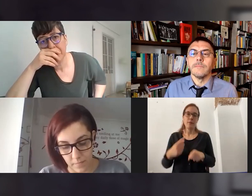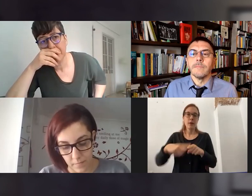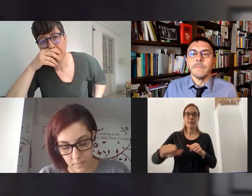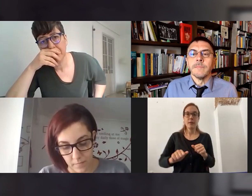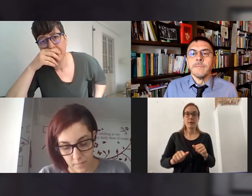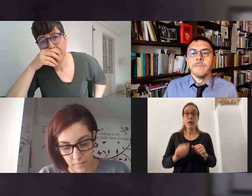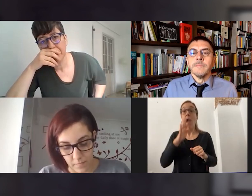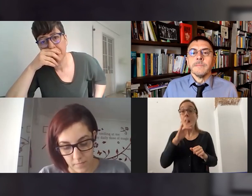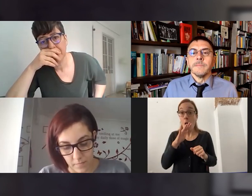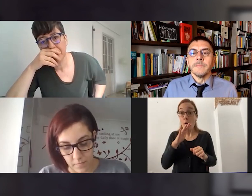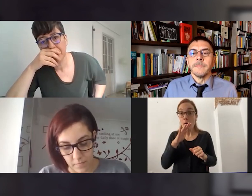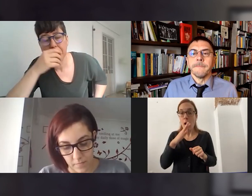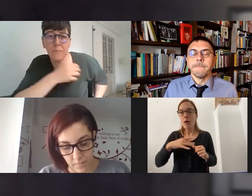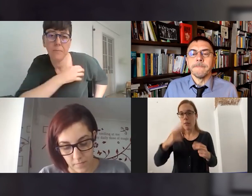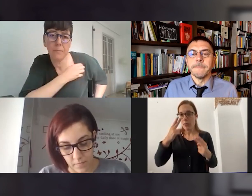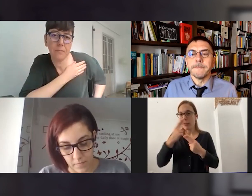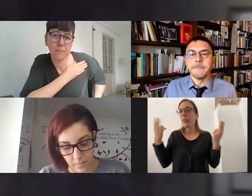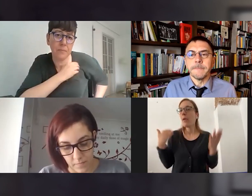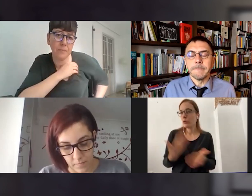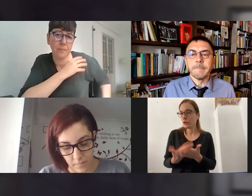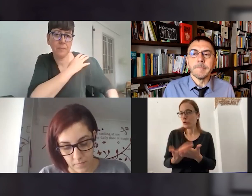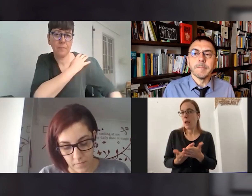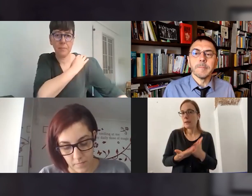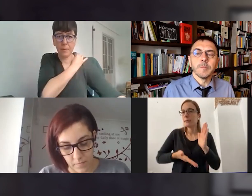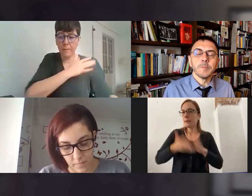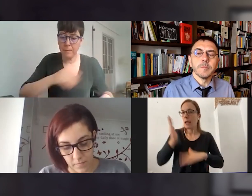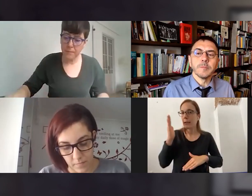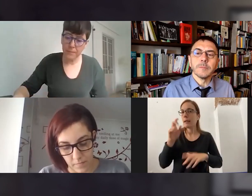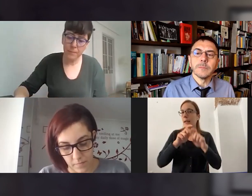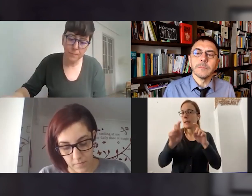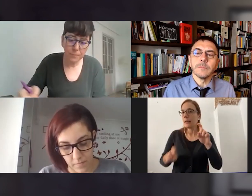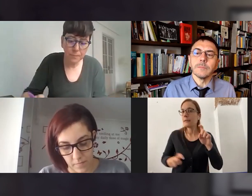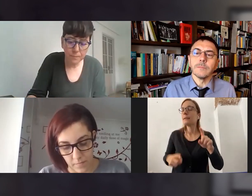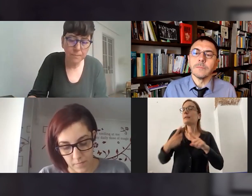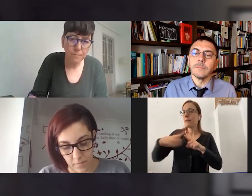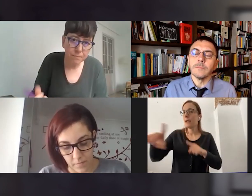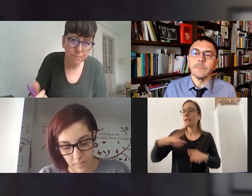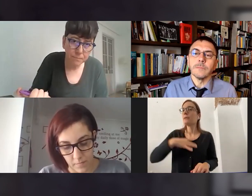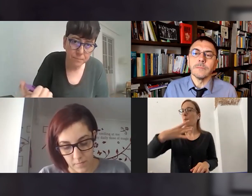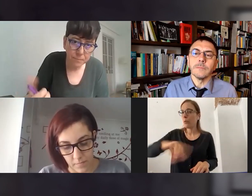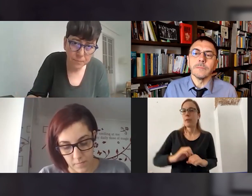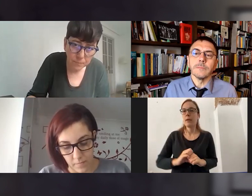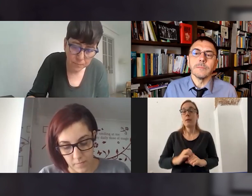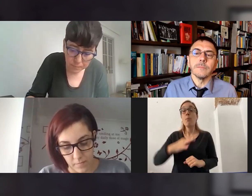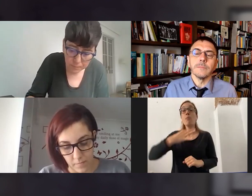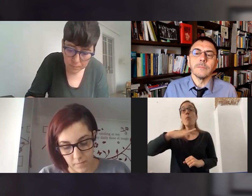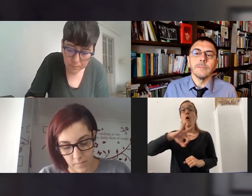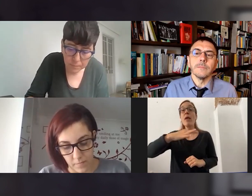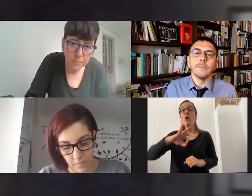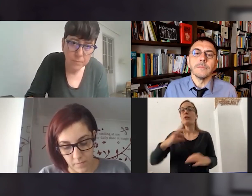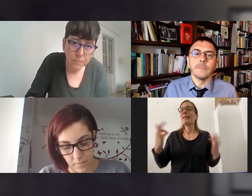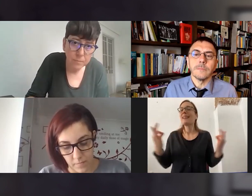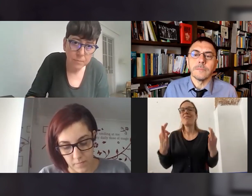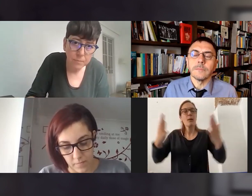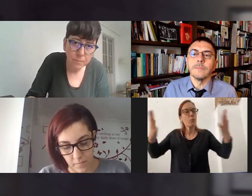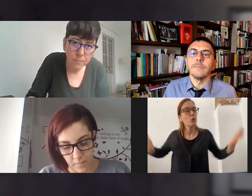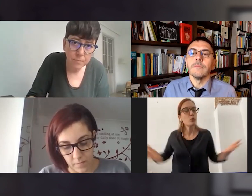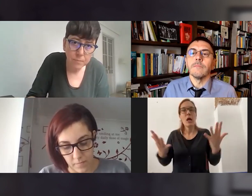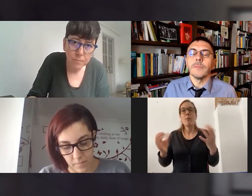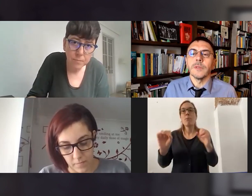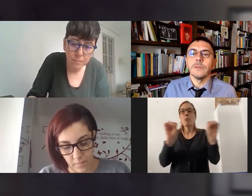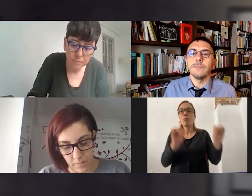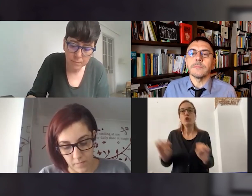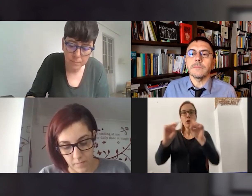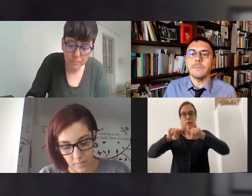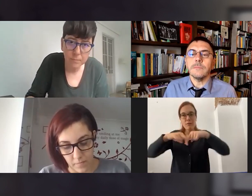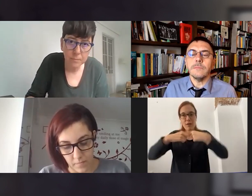podemos demostrar que hay una salida de la crisis diferente. Podemos debe impulsar una salida de la crisis donde haya protección a las familias, donde